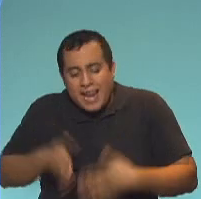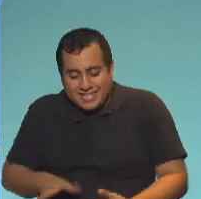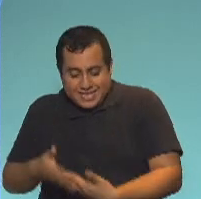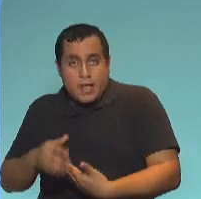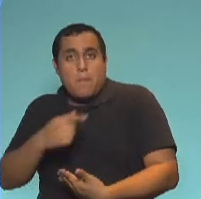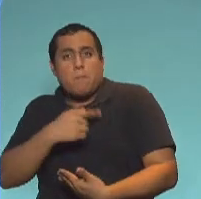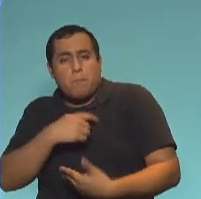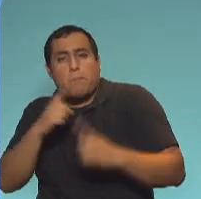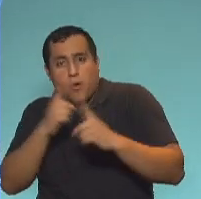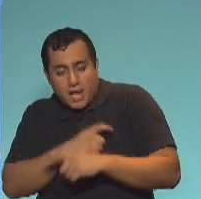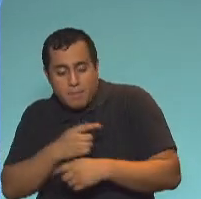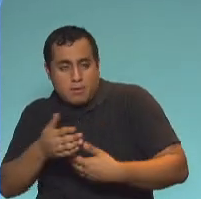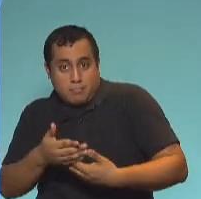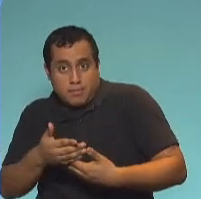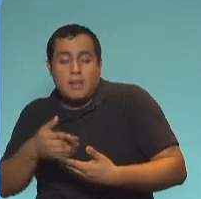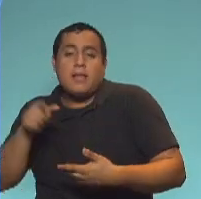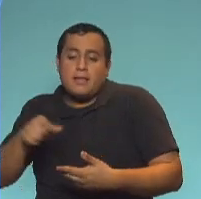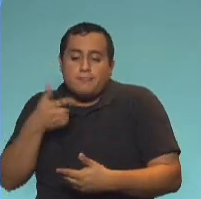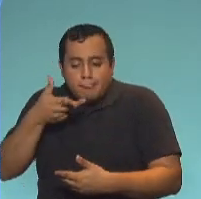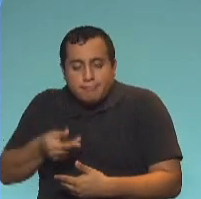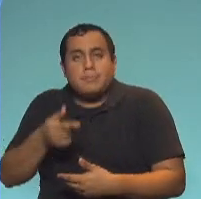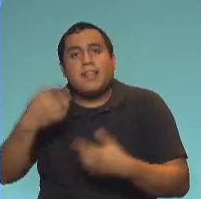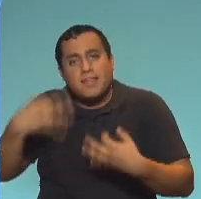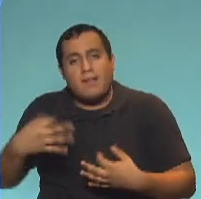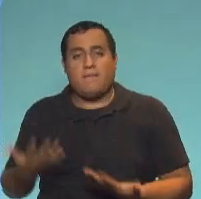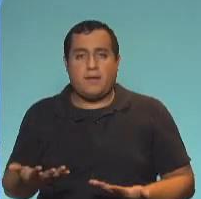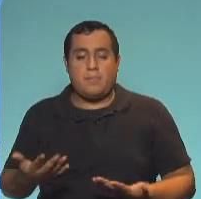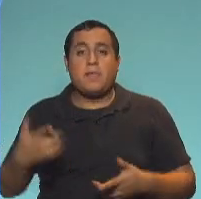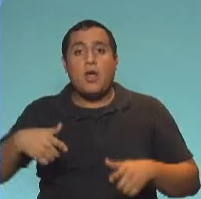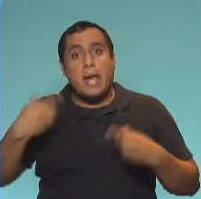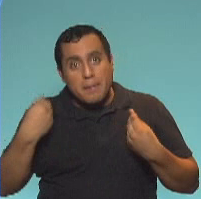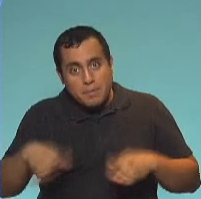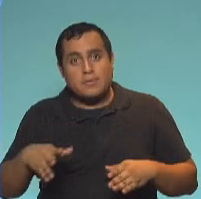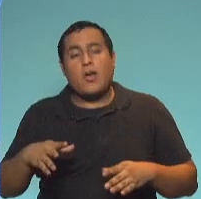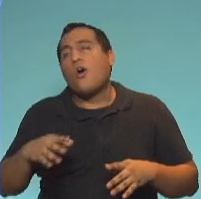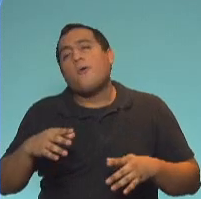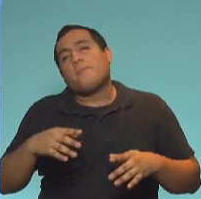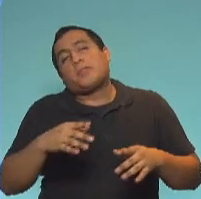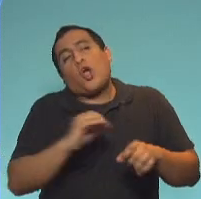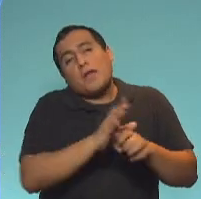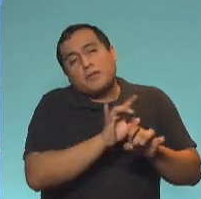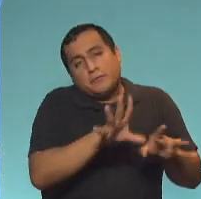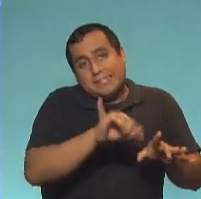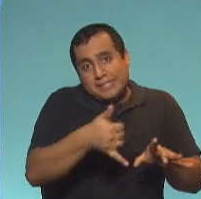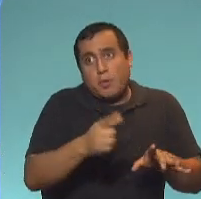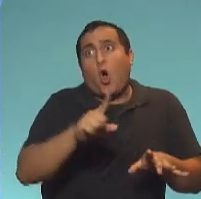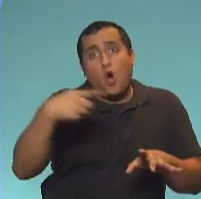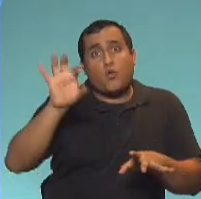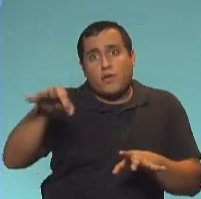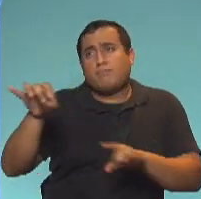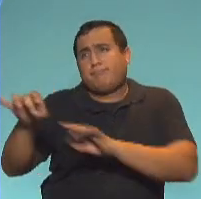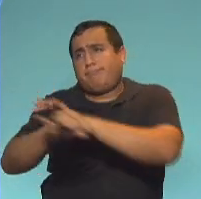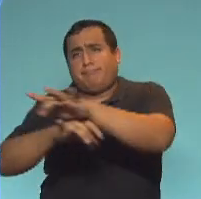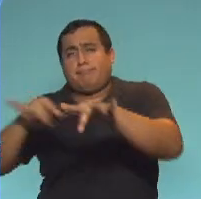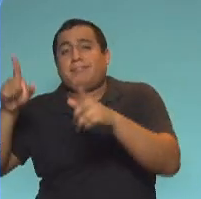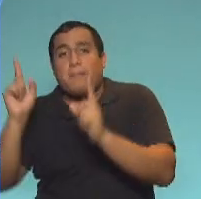estamos en el inicio de la circulación de otros virus respiratorios habitualmente en esta época del año ya